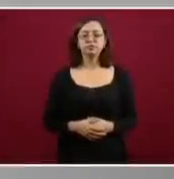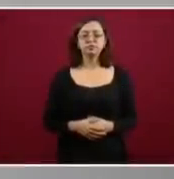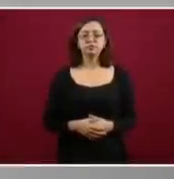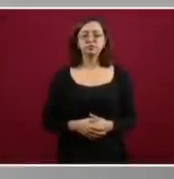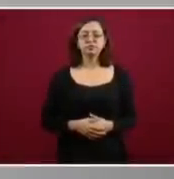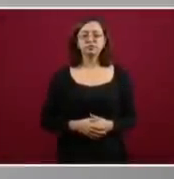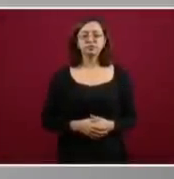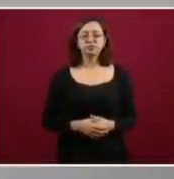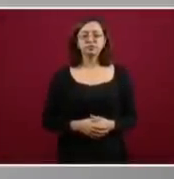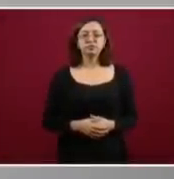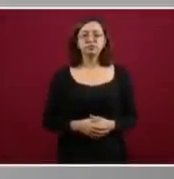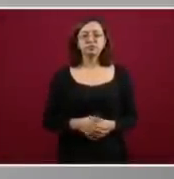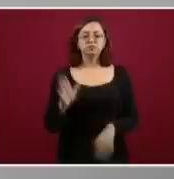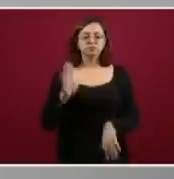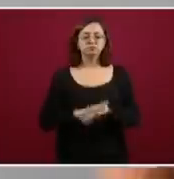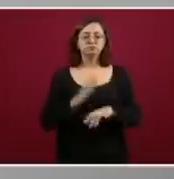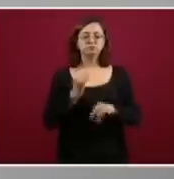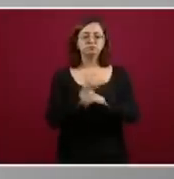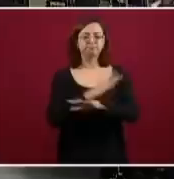vamos a informar